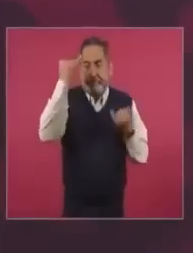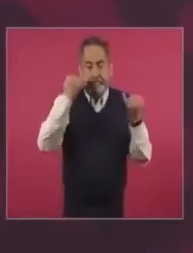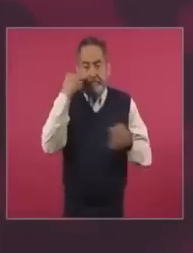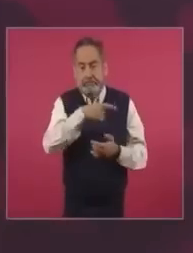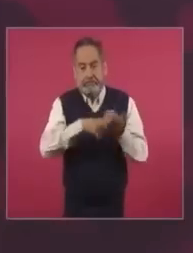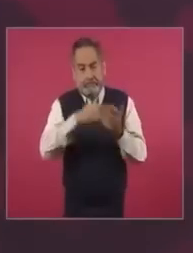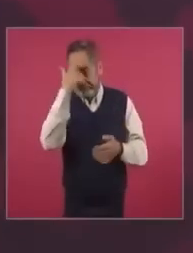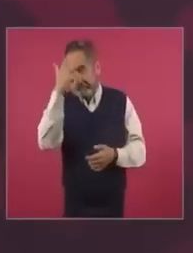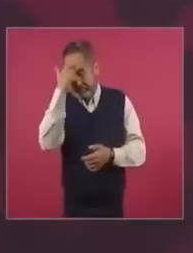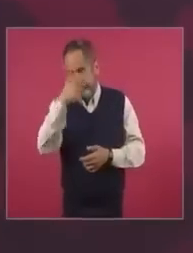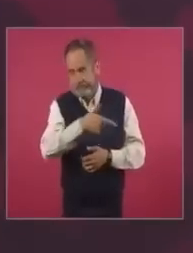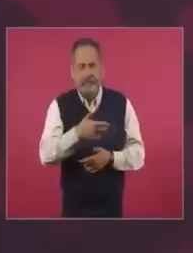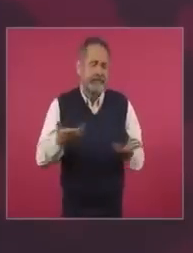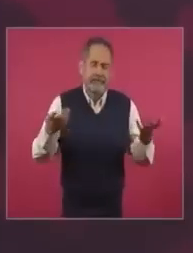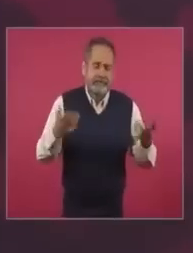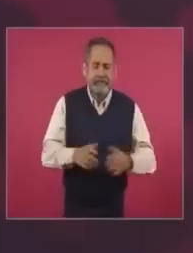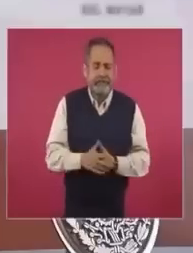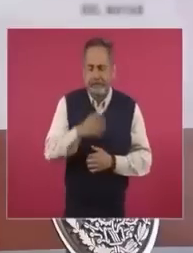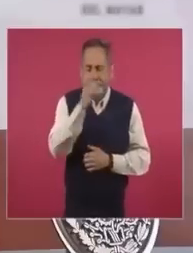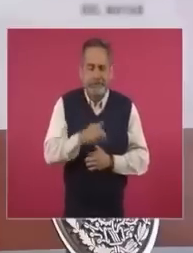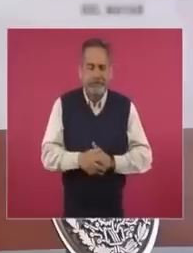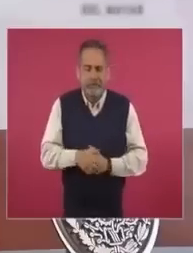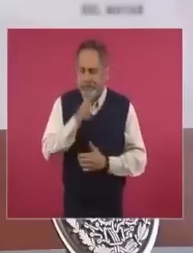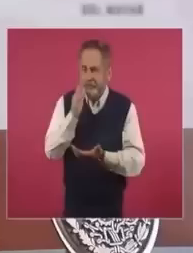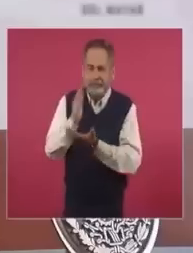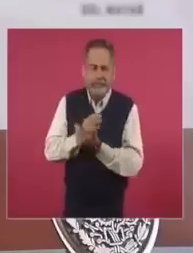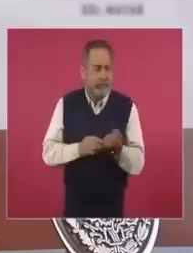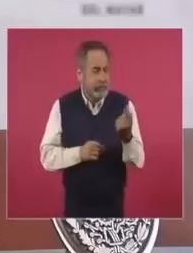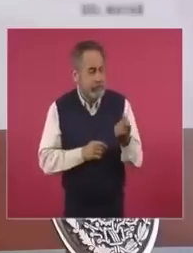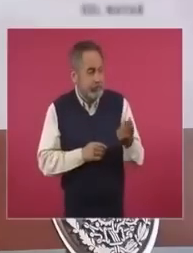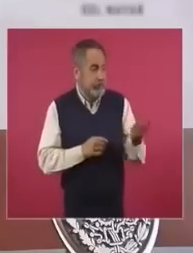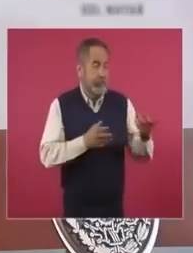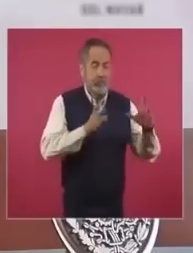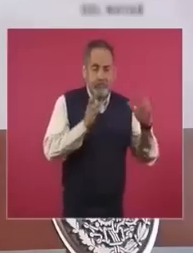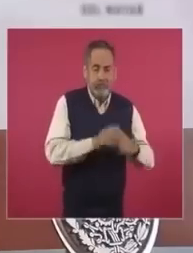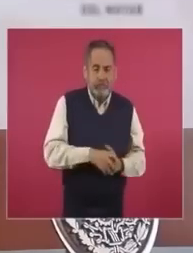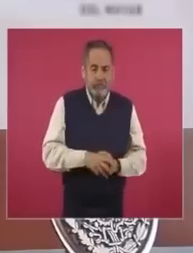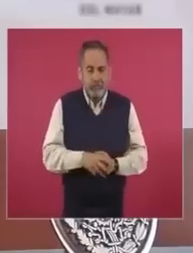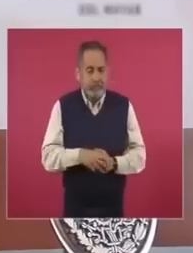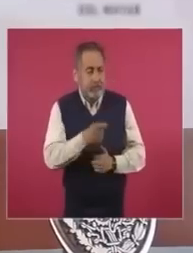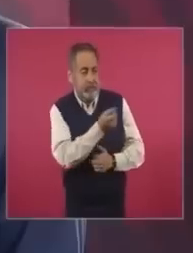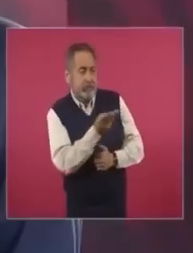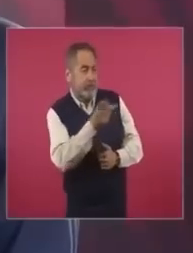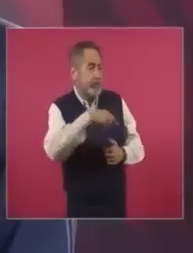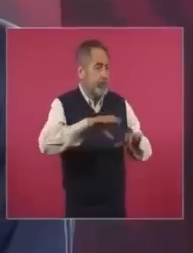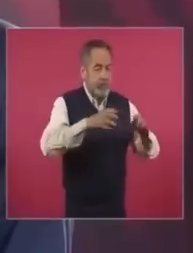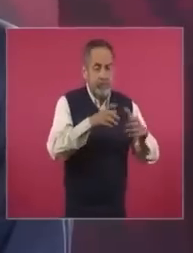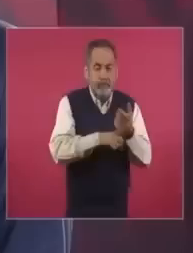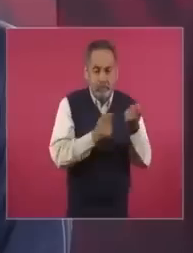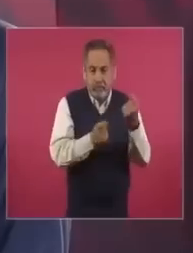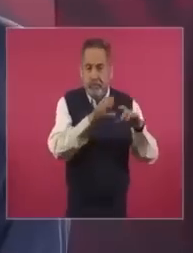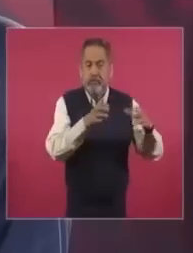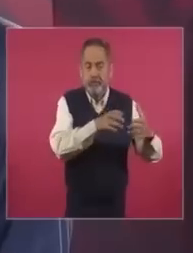al respecto en función del paquete de reformas que está en discusión en México. Nosotros en el